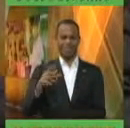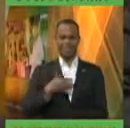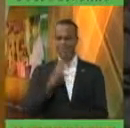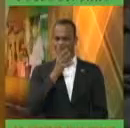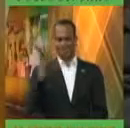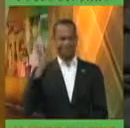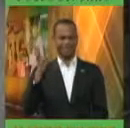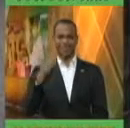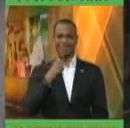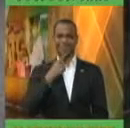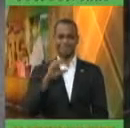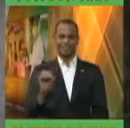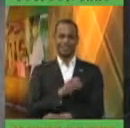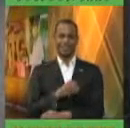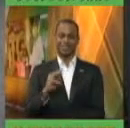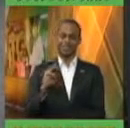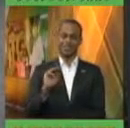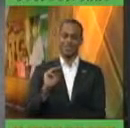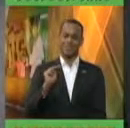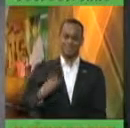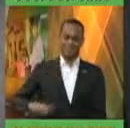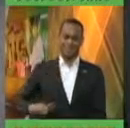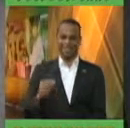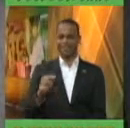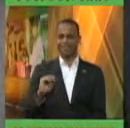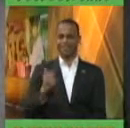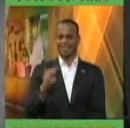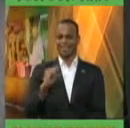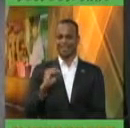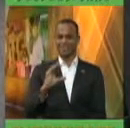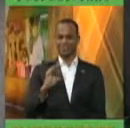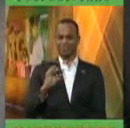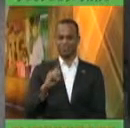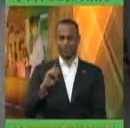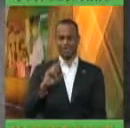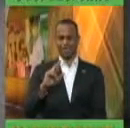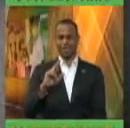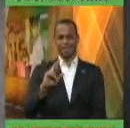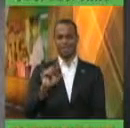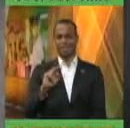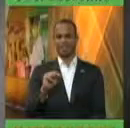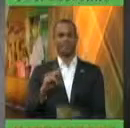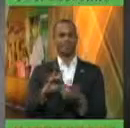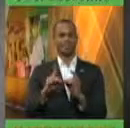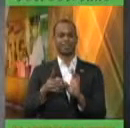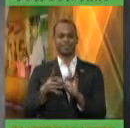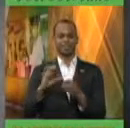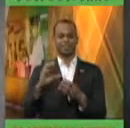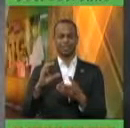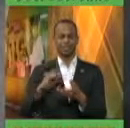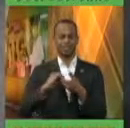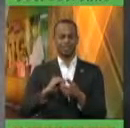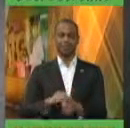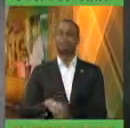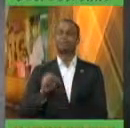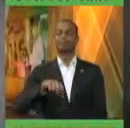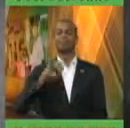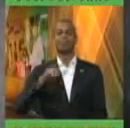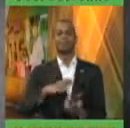como magino corporán director del conadis es este puro derecho hay